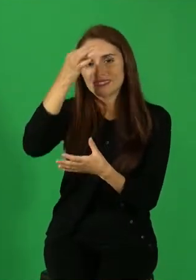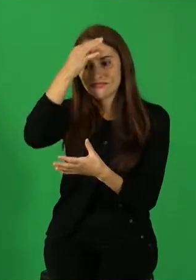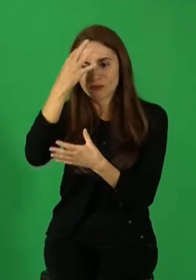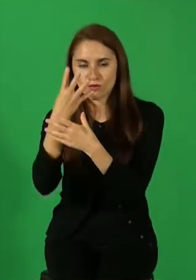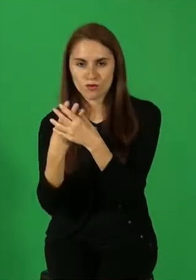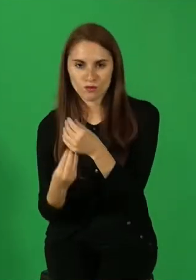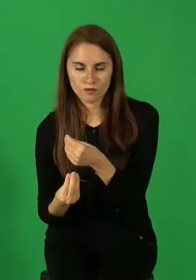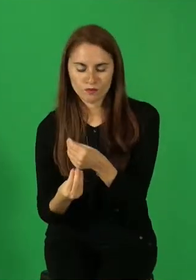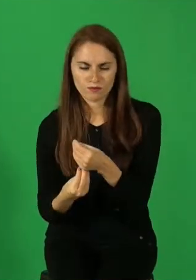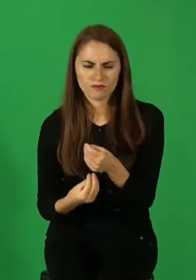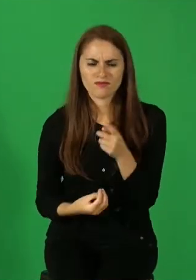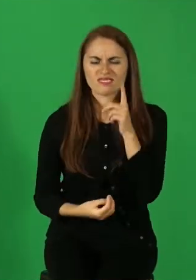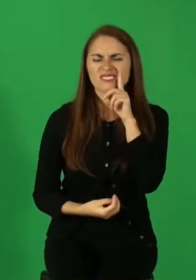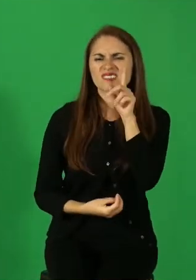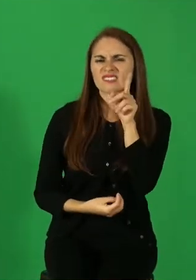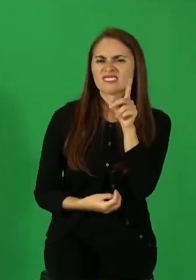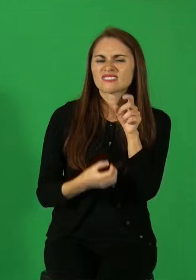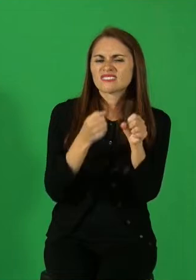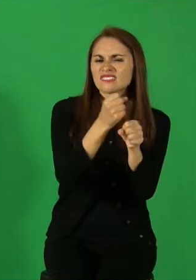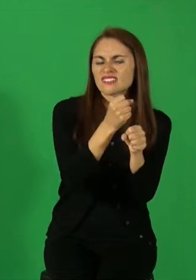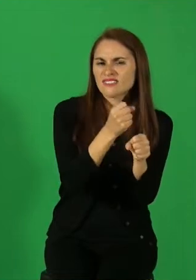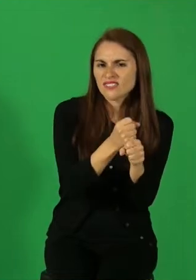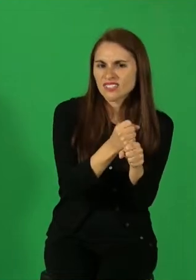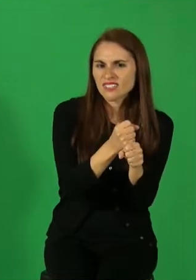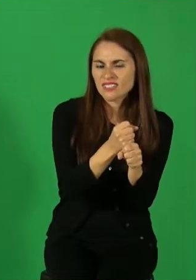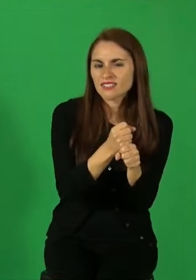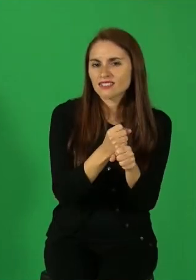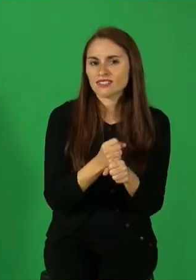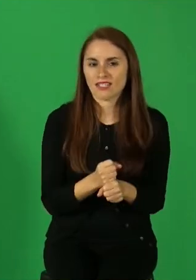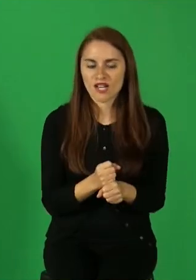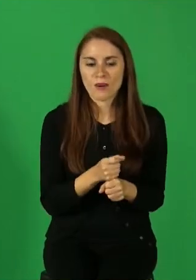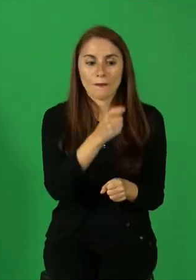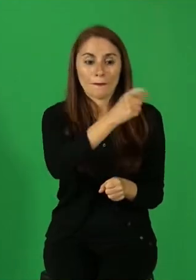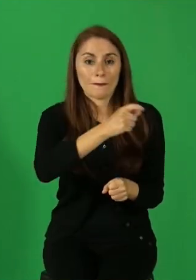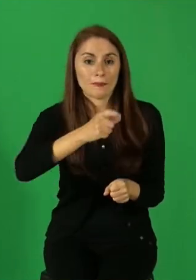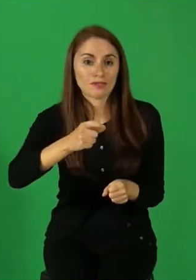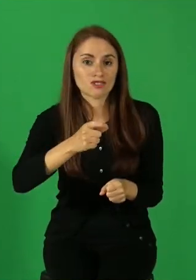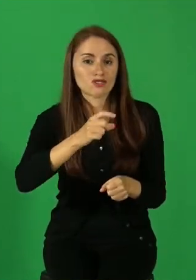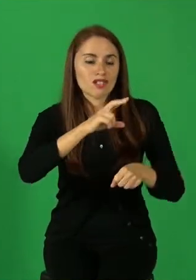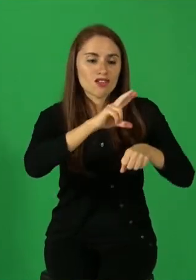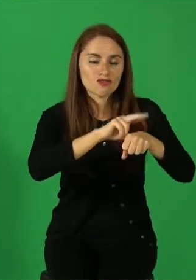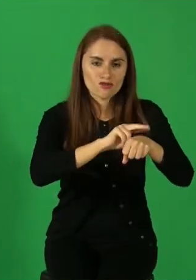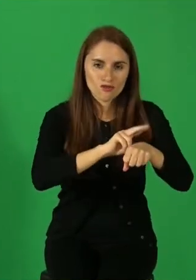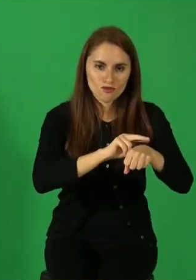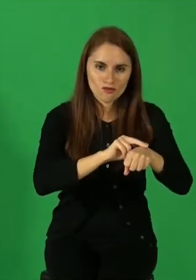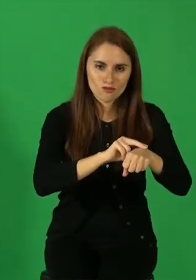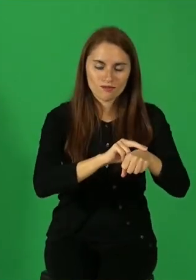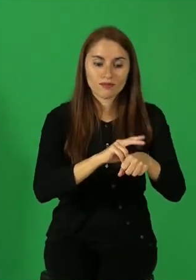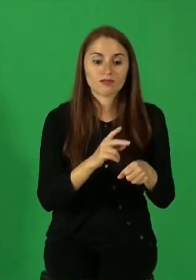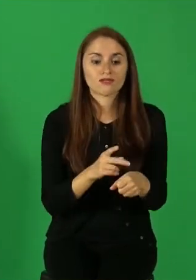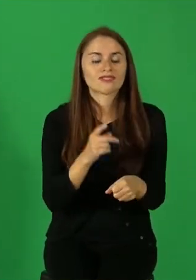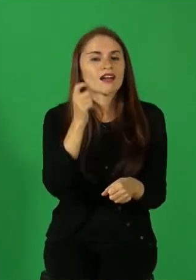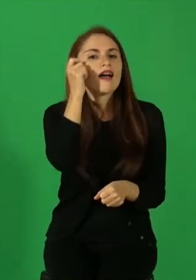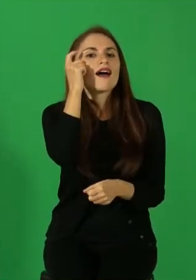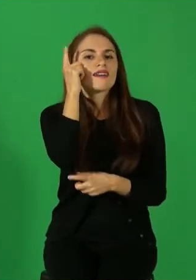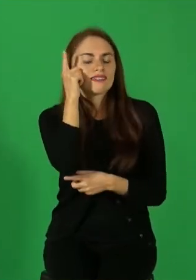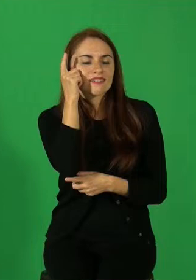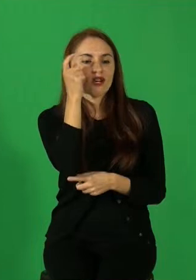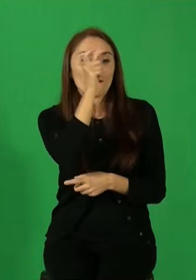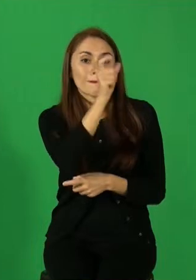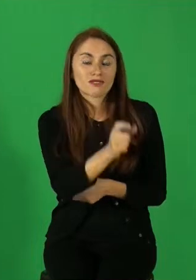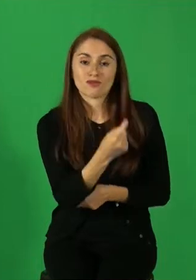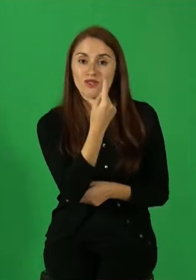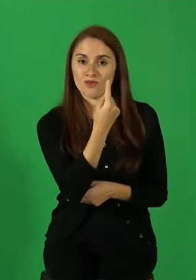¿Quiénes trabajan para recuperar a los enfermos de la pandemia? Los médicos. Entonces, entendemos que los médicos conforman